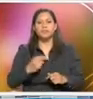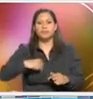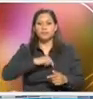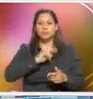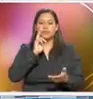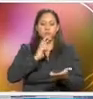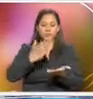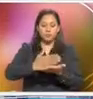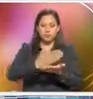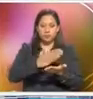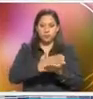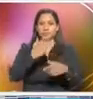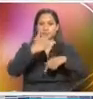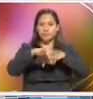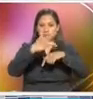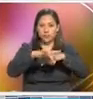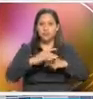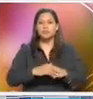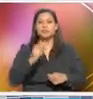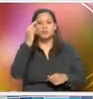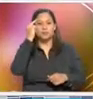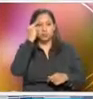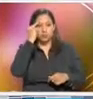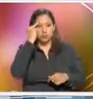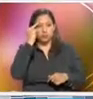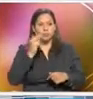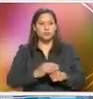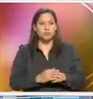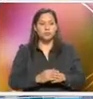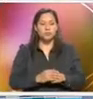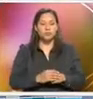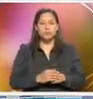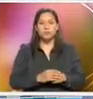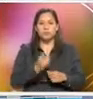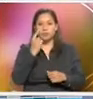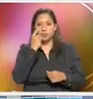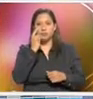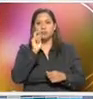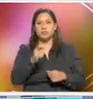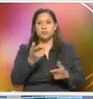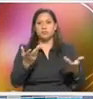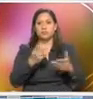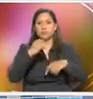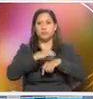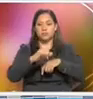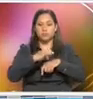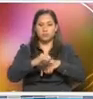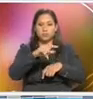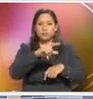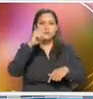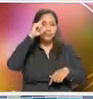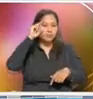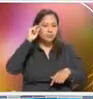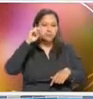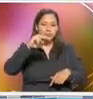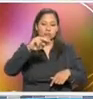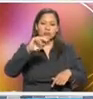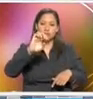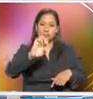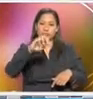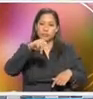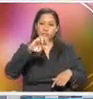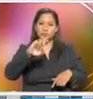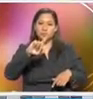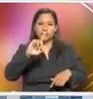picar el queso, tenemos las uvas. Y lo que vamos a hacer es, el yogur le vamos a mezclar en eneldo. Si me ayudas ahí a darle